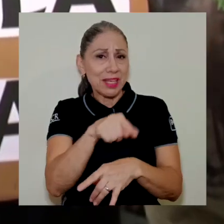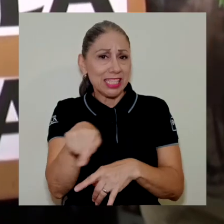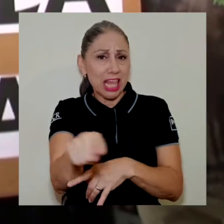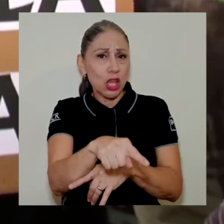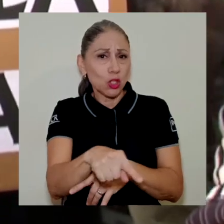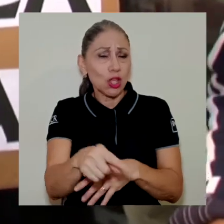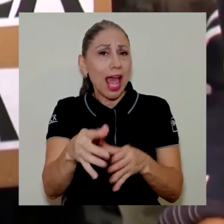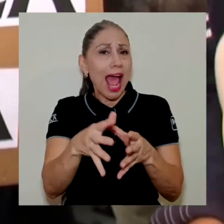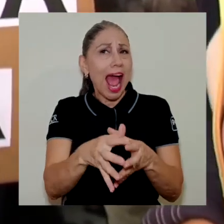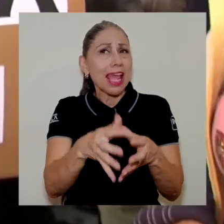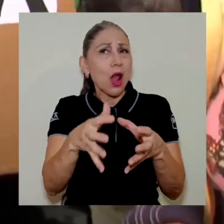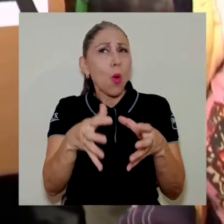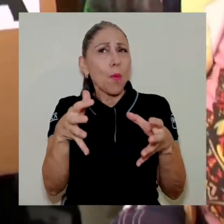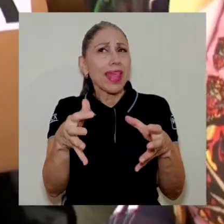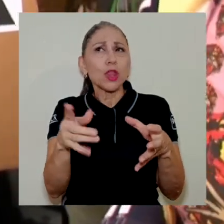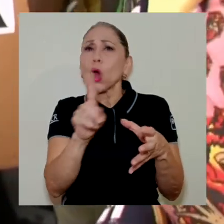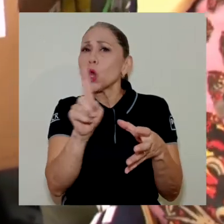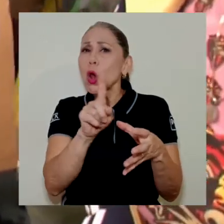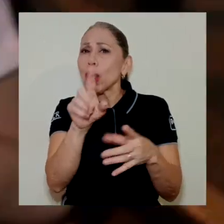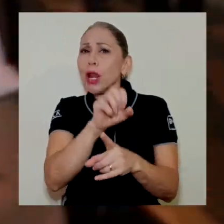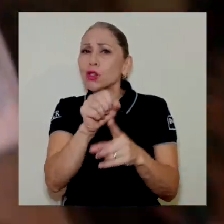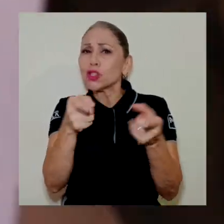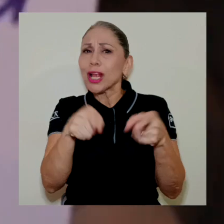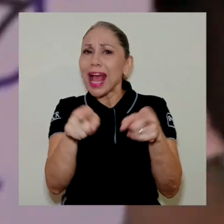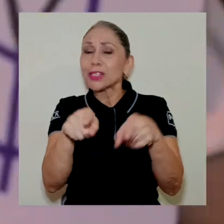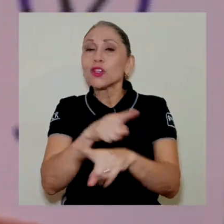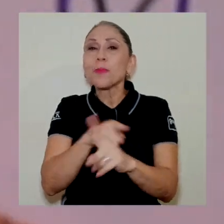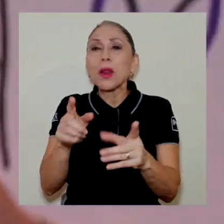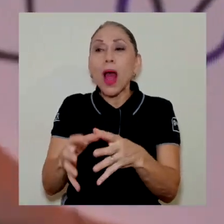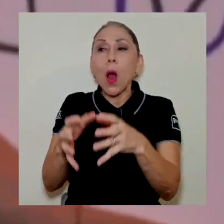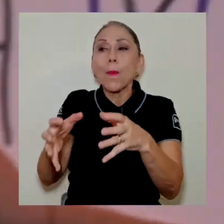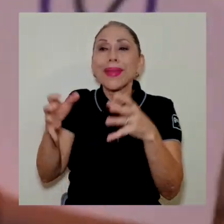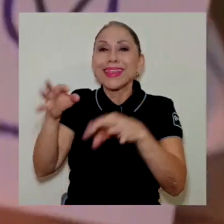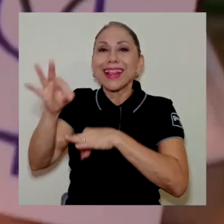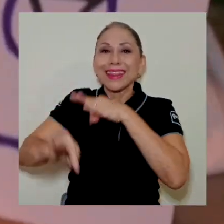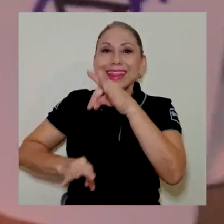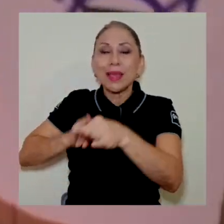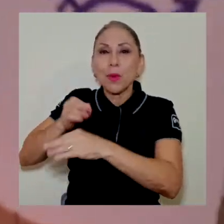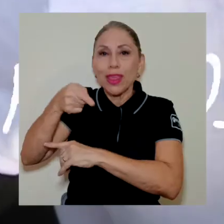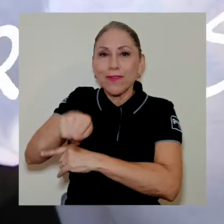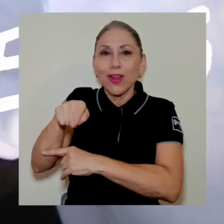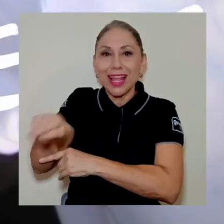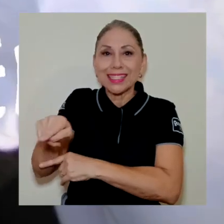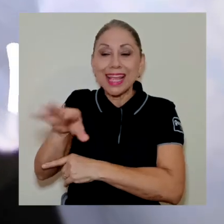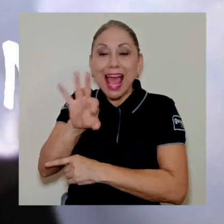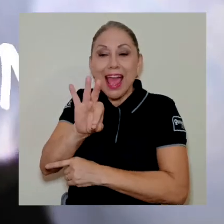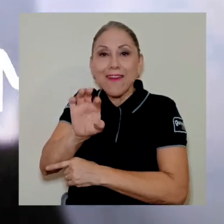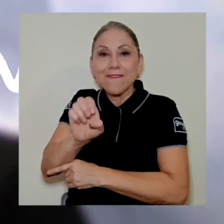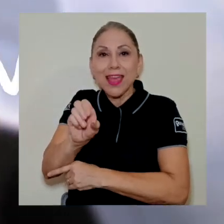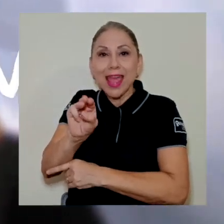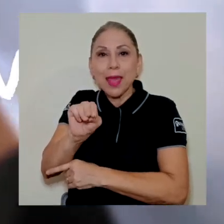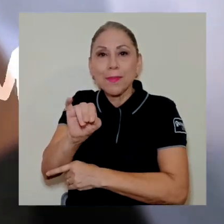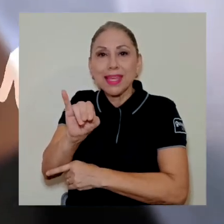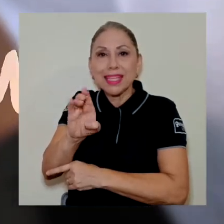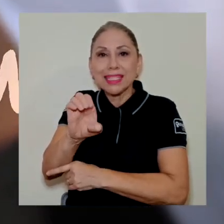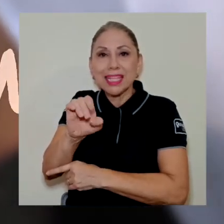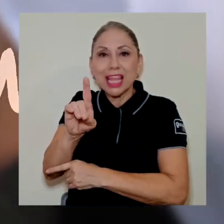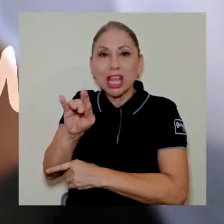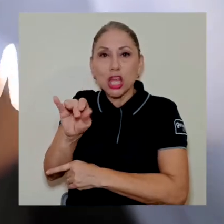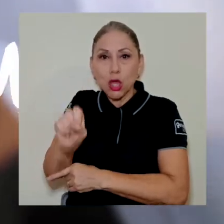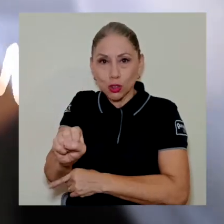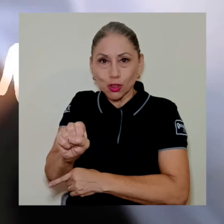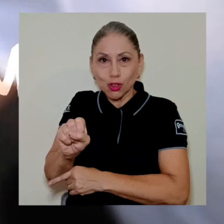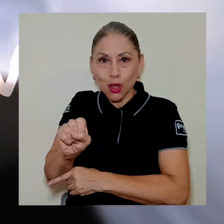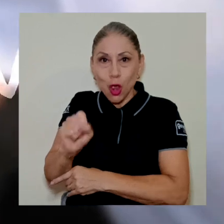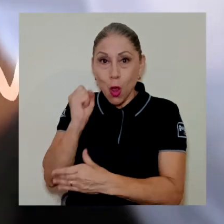tanto de los casos, sino del tipo de violencia, ¿verdad? O sea, los femicidios desde hace unos años para acá